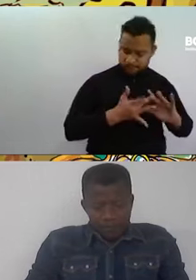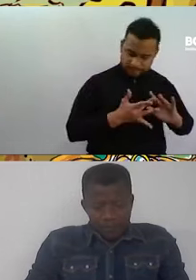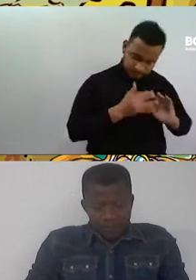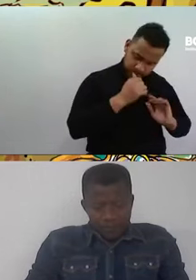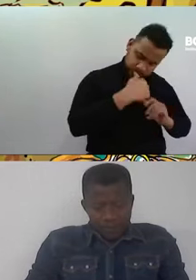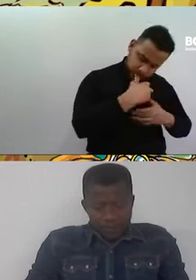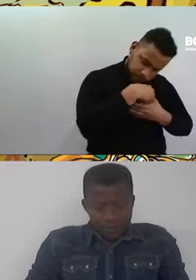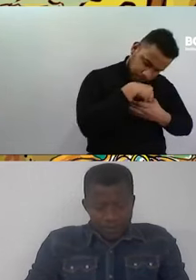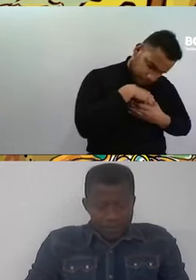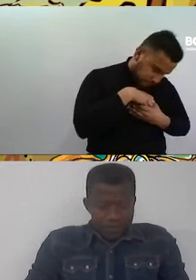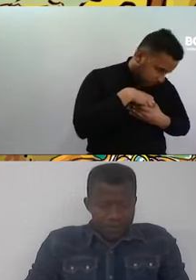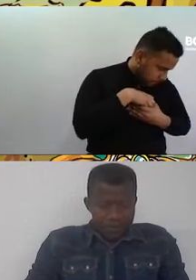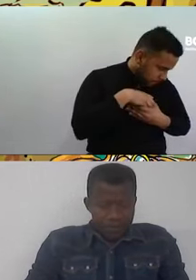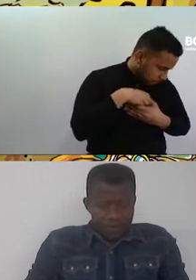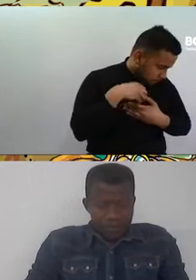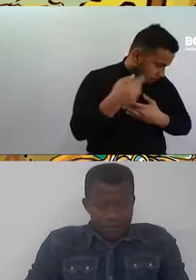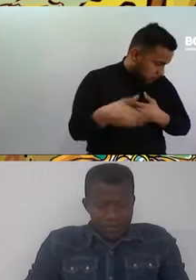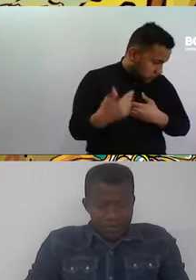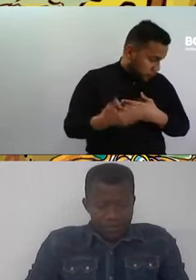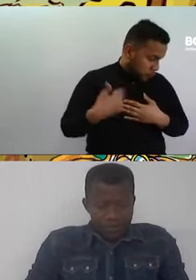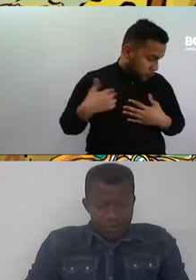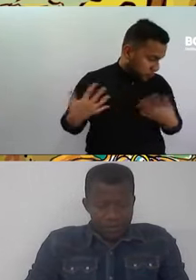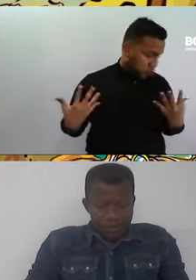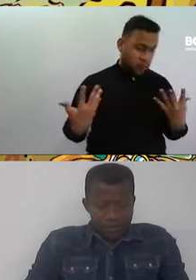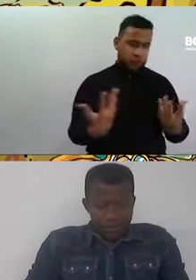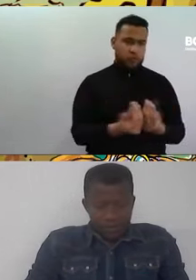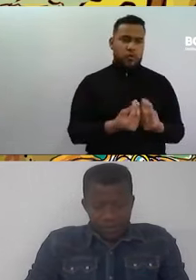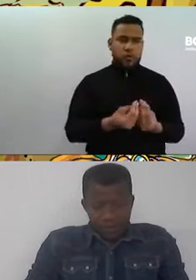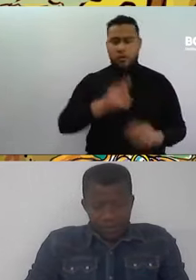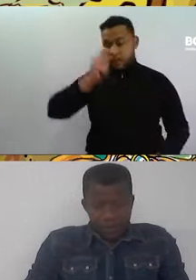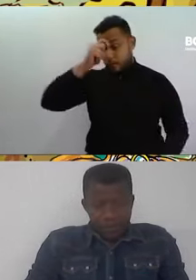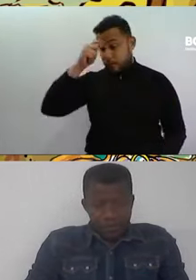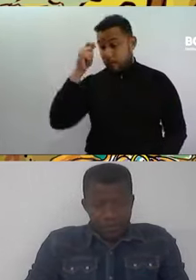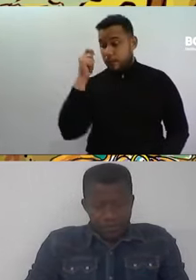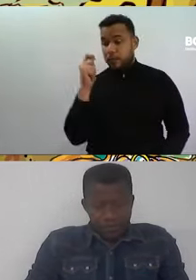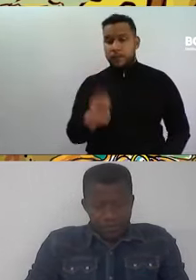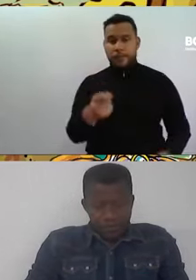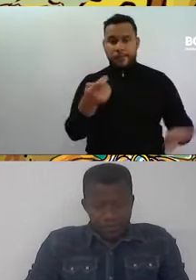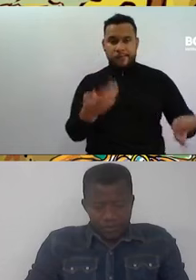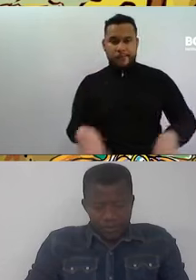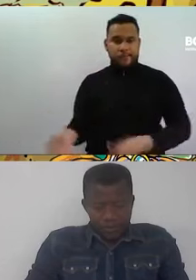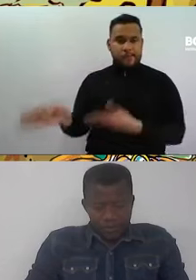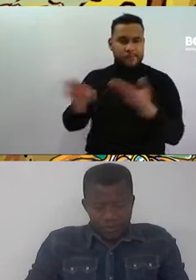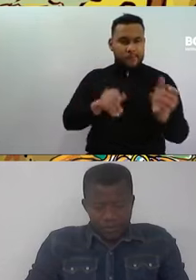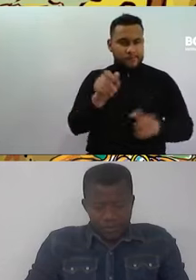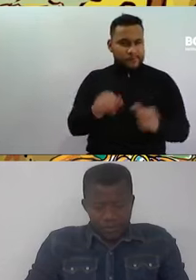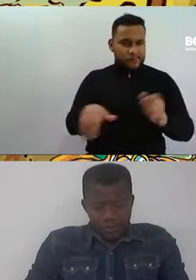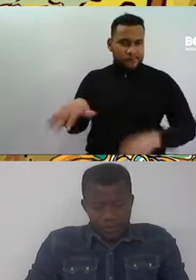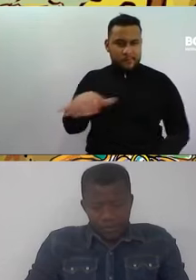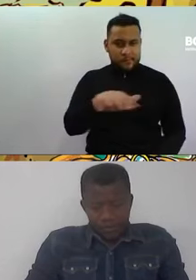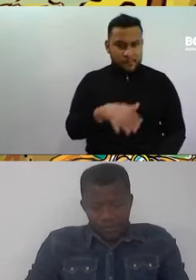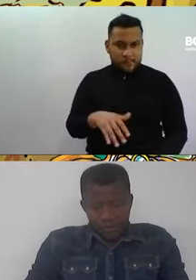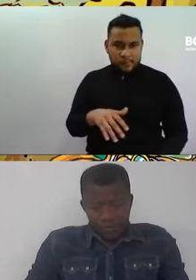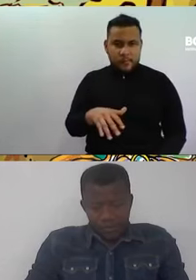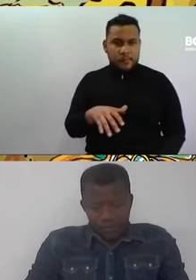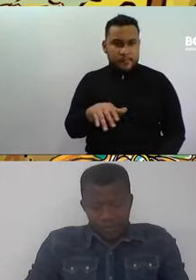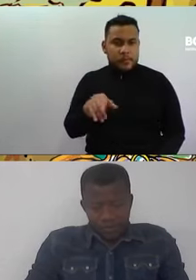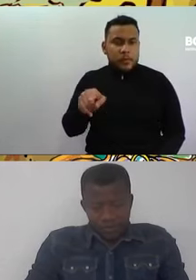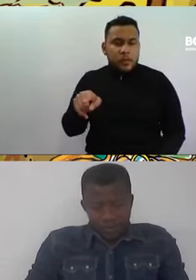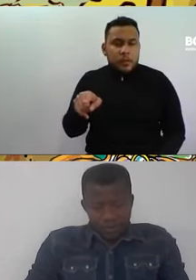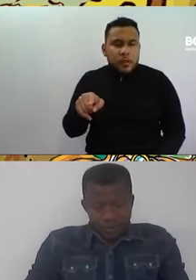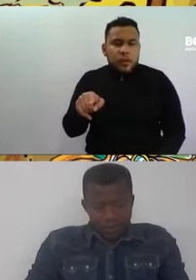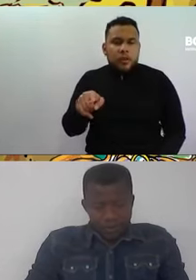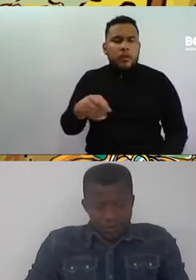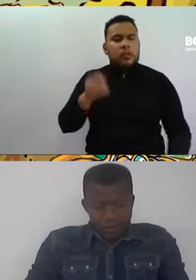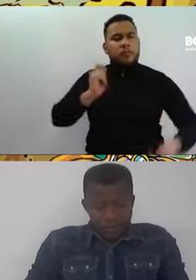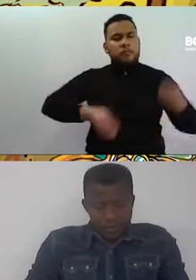época en que nosotros conmemoramos el fallecimiento de alguien. Olvidando que el tambor fue el